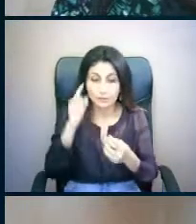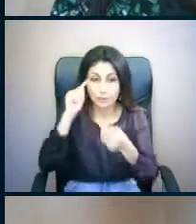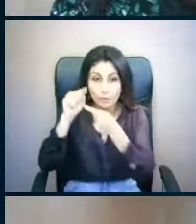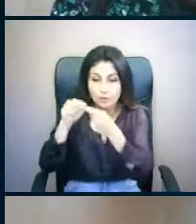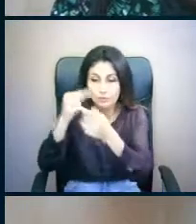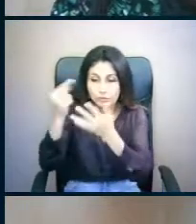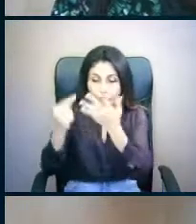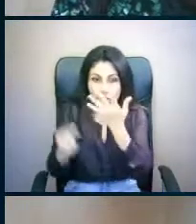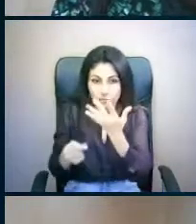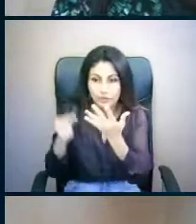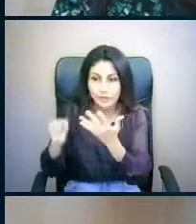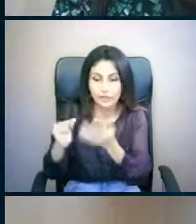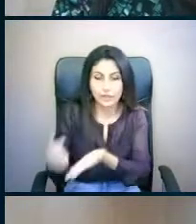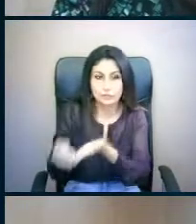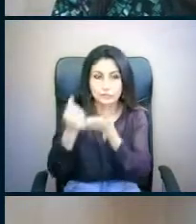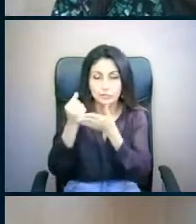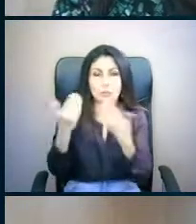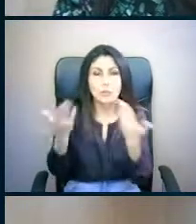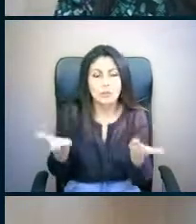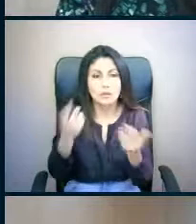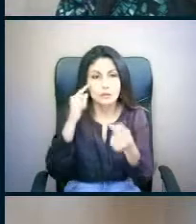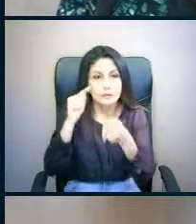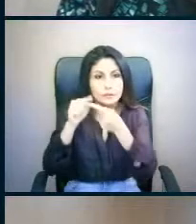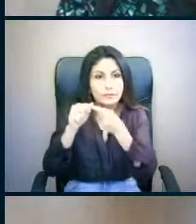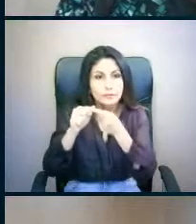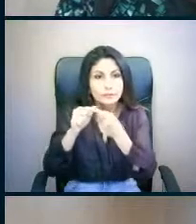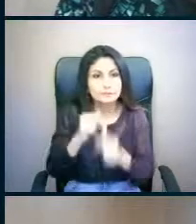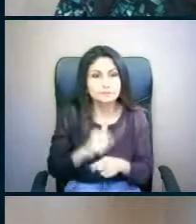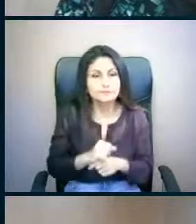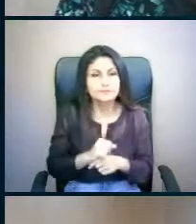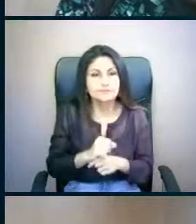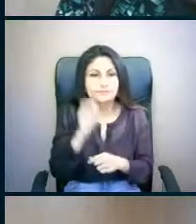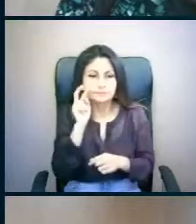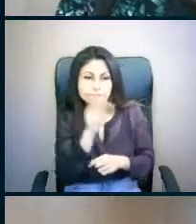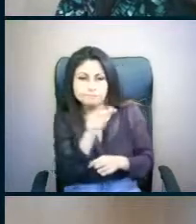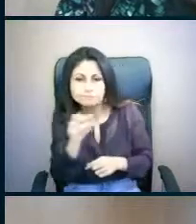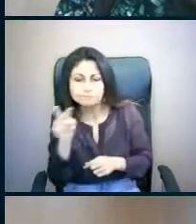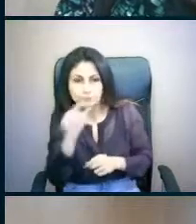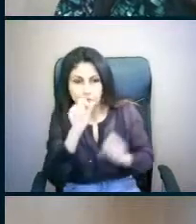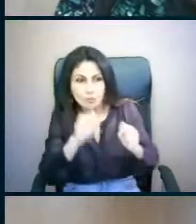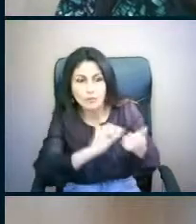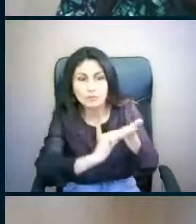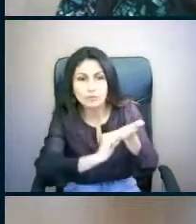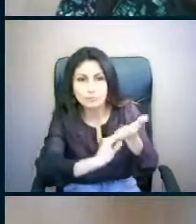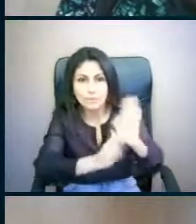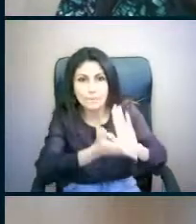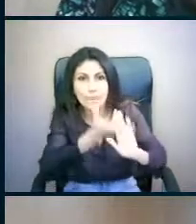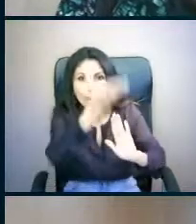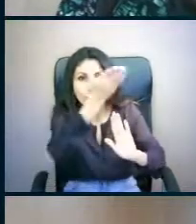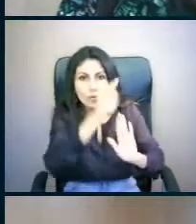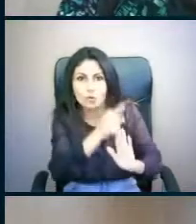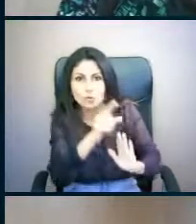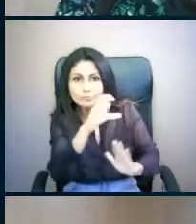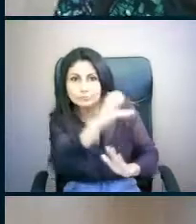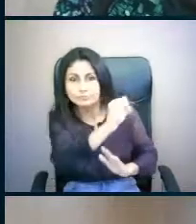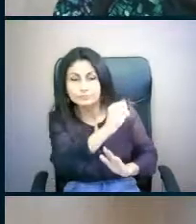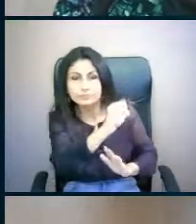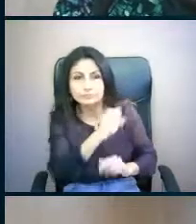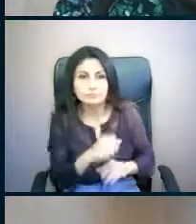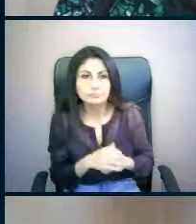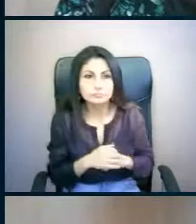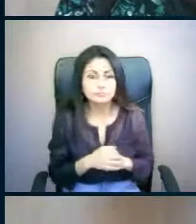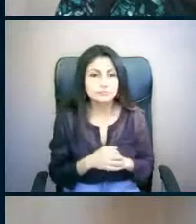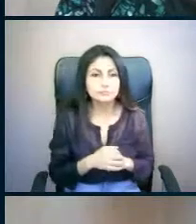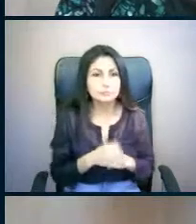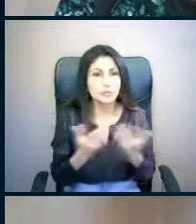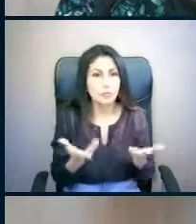objetivos. 1. Determinar oportunidades de mejoras en las acciones correctivas del plan de mantenimiento de